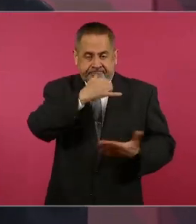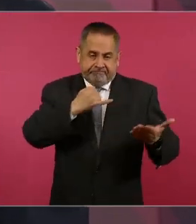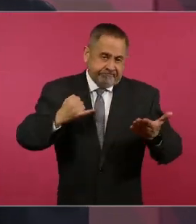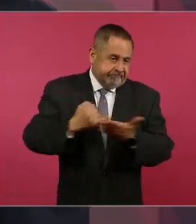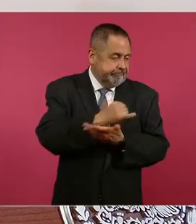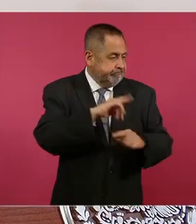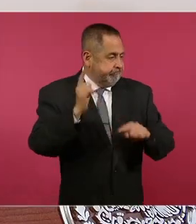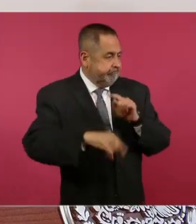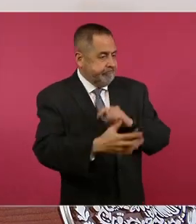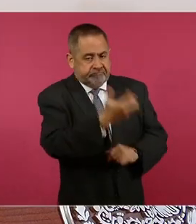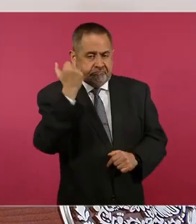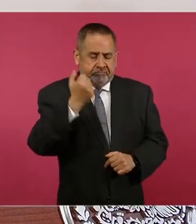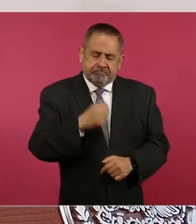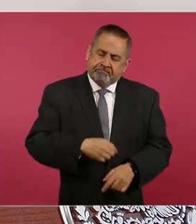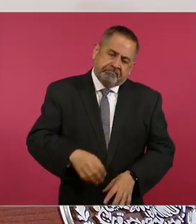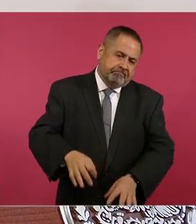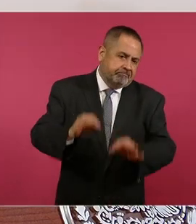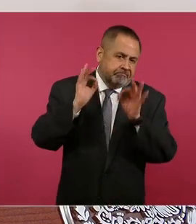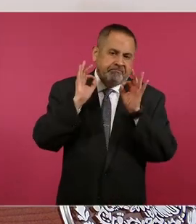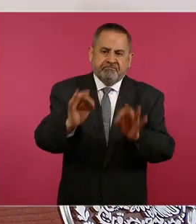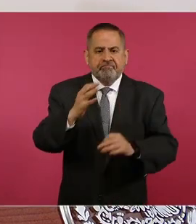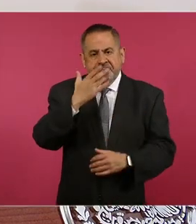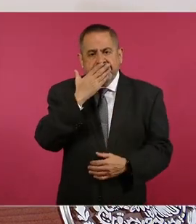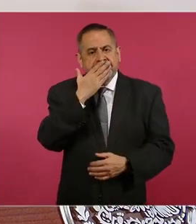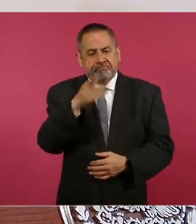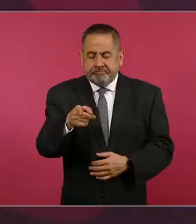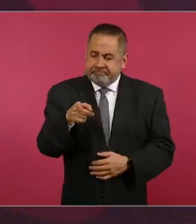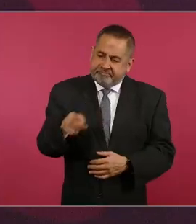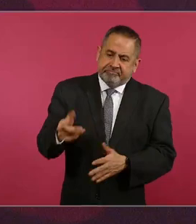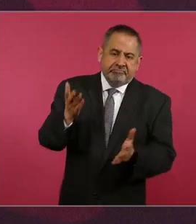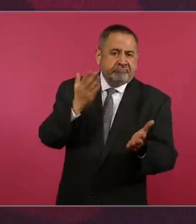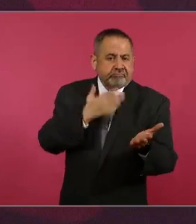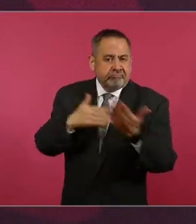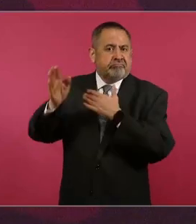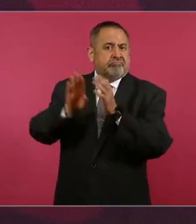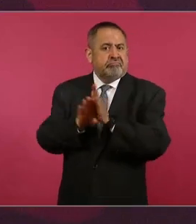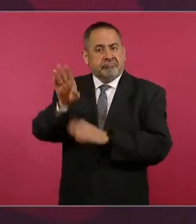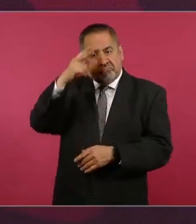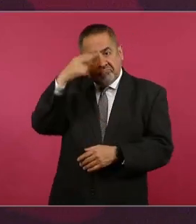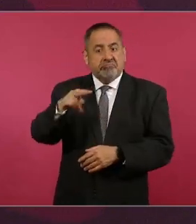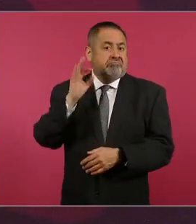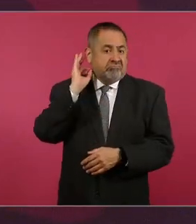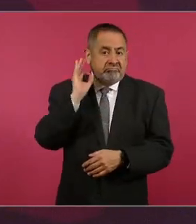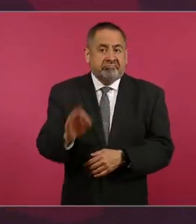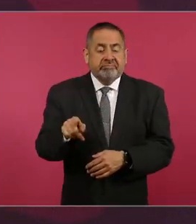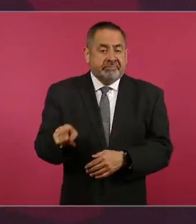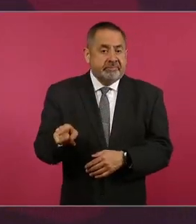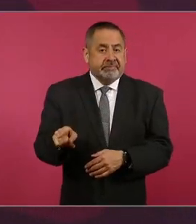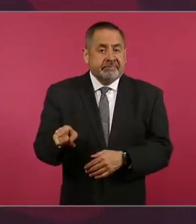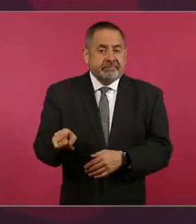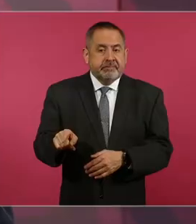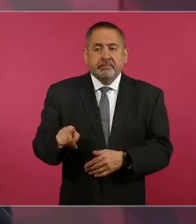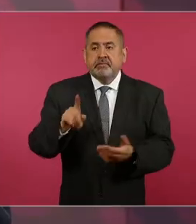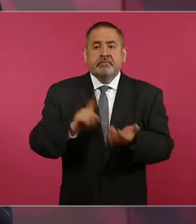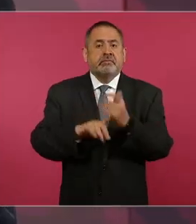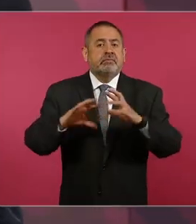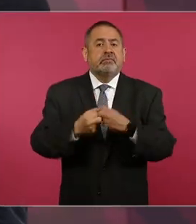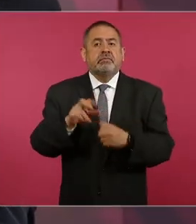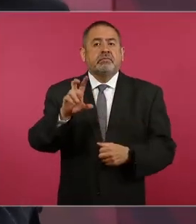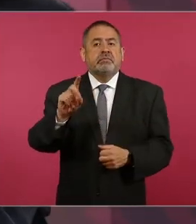extraordinaria para el desarrollo de México, porque estamos hablando del 38